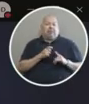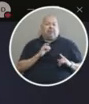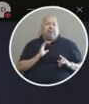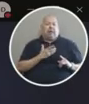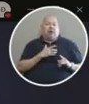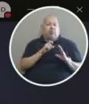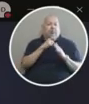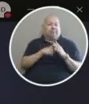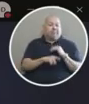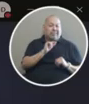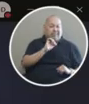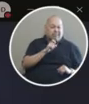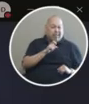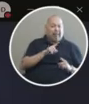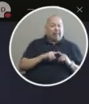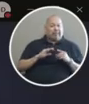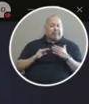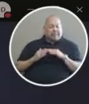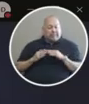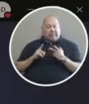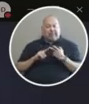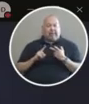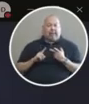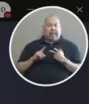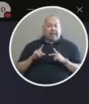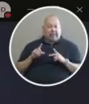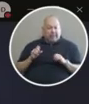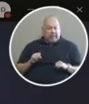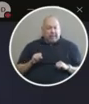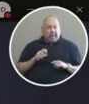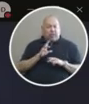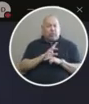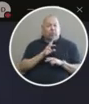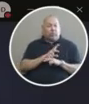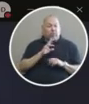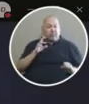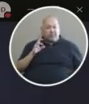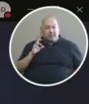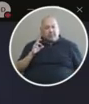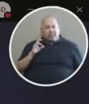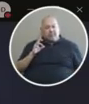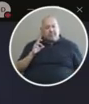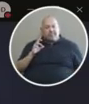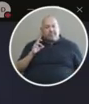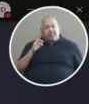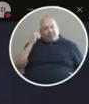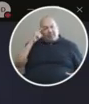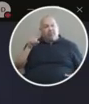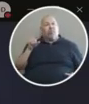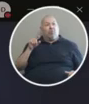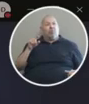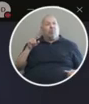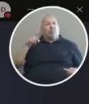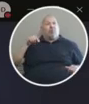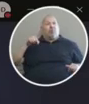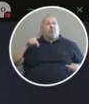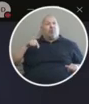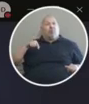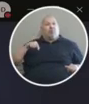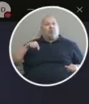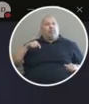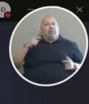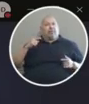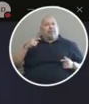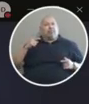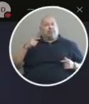nuestros taxes, la ciudad lo puede utilizar para lo que estamos viviendo